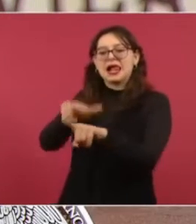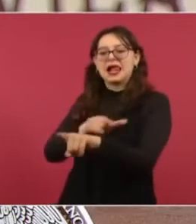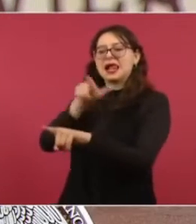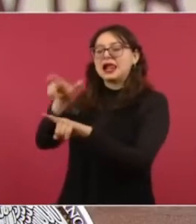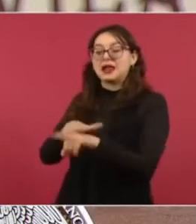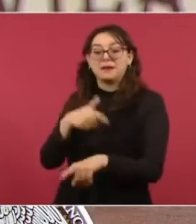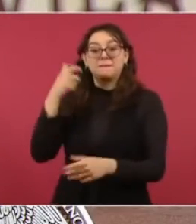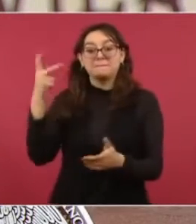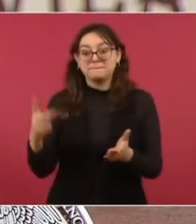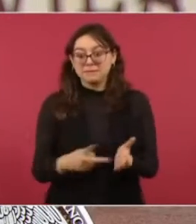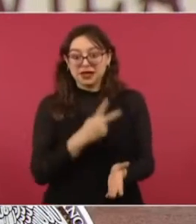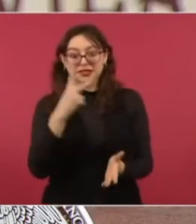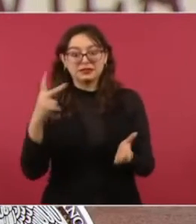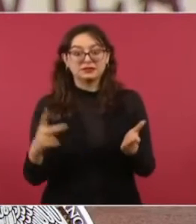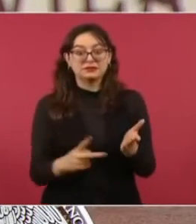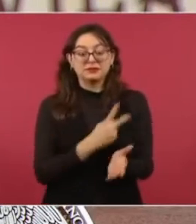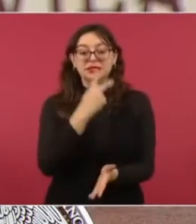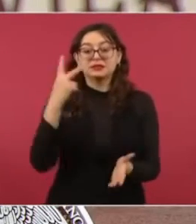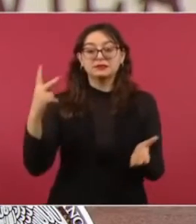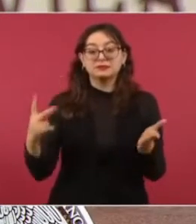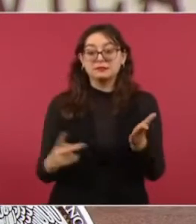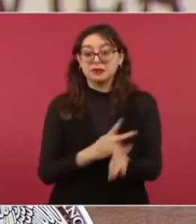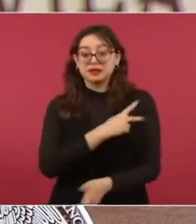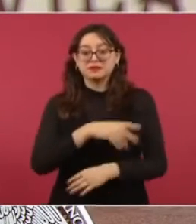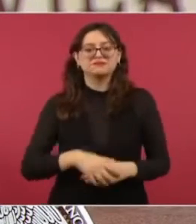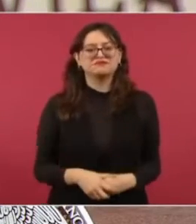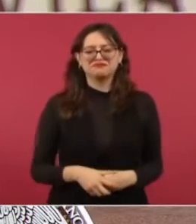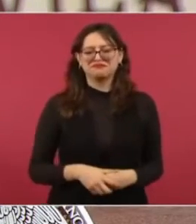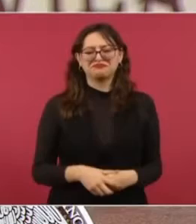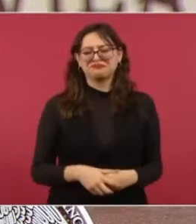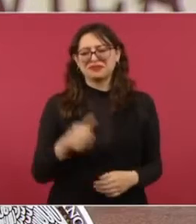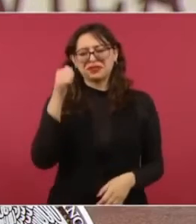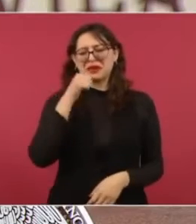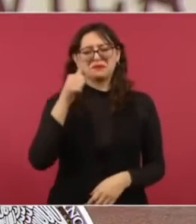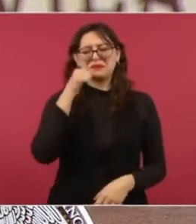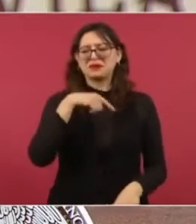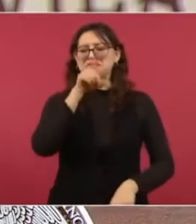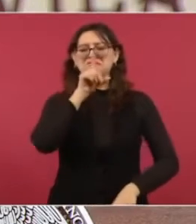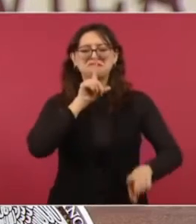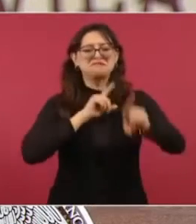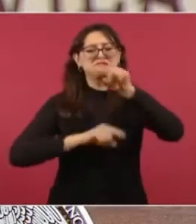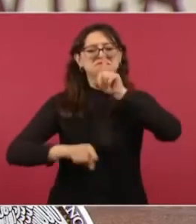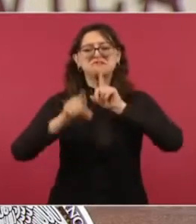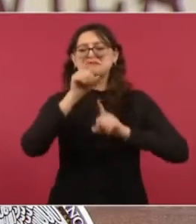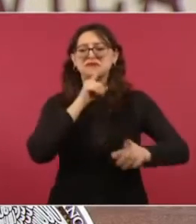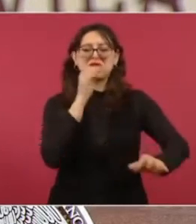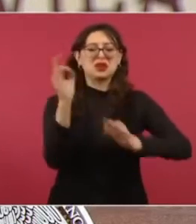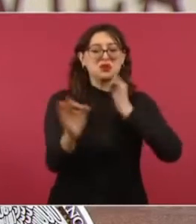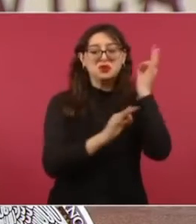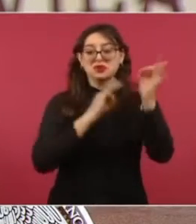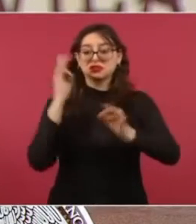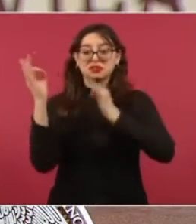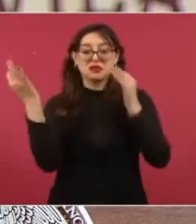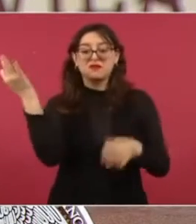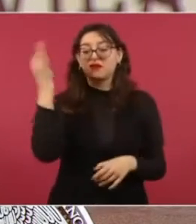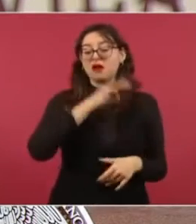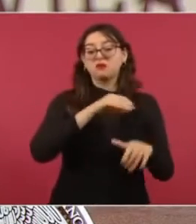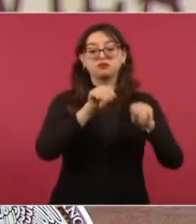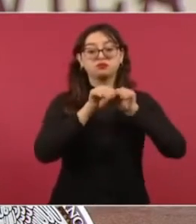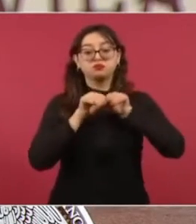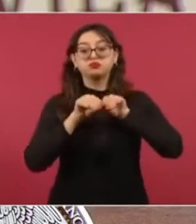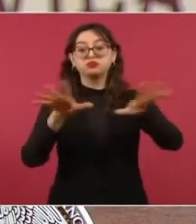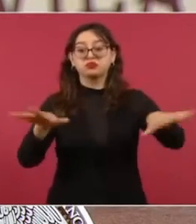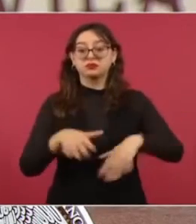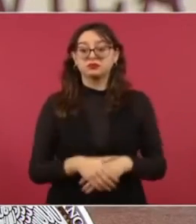Muchas veces, la mayoría de las veces, publica noticias falsas, mentiras o rumores. Esta vez publicó hace